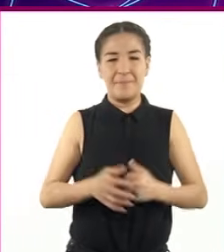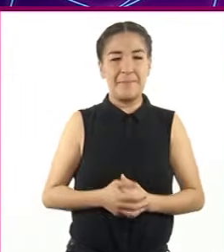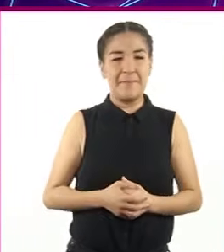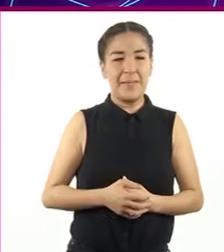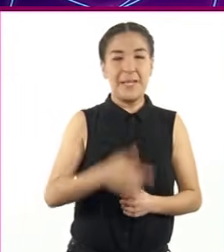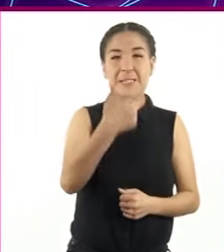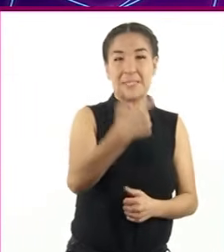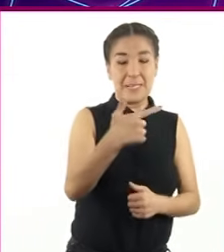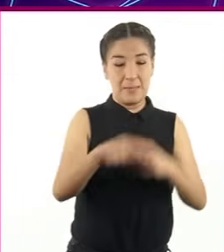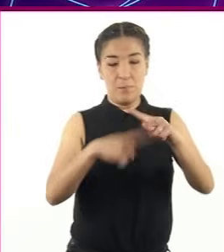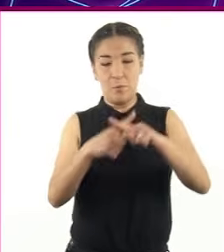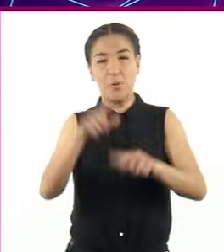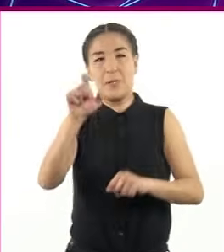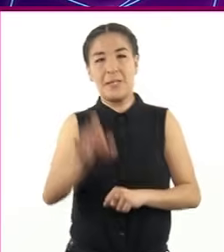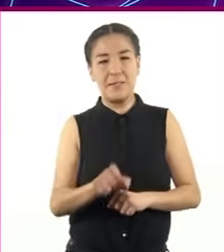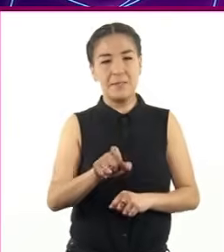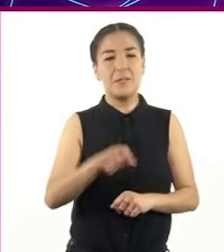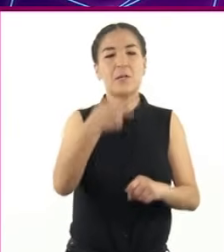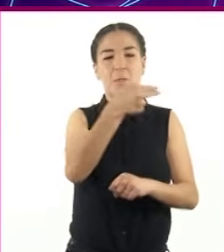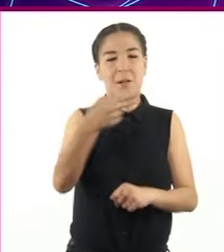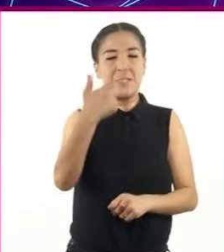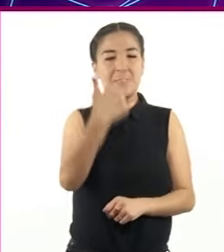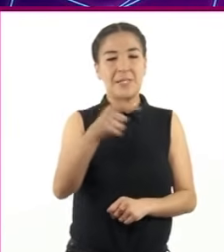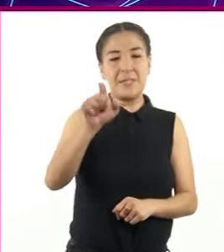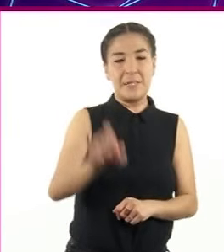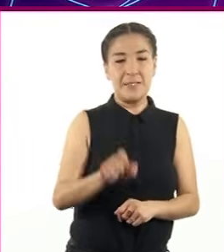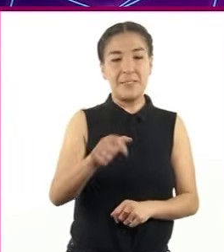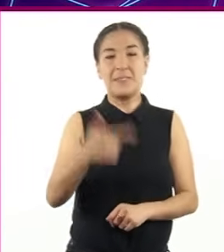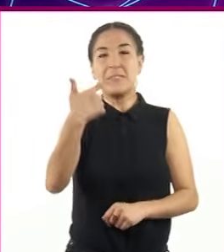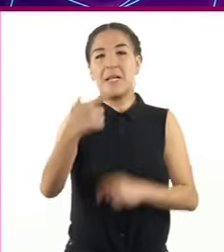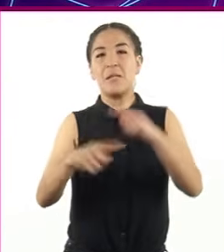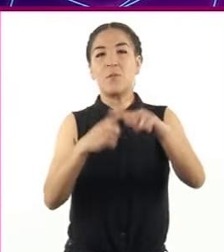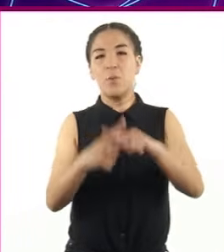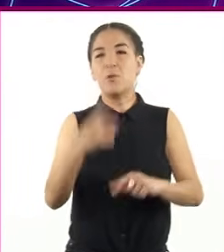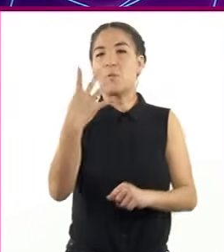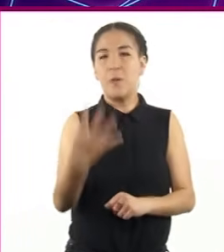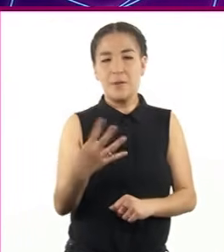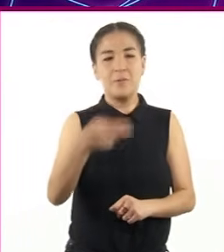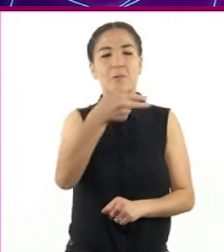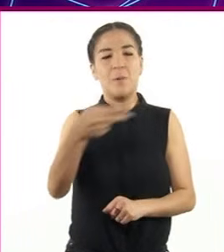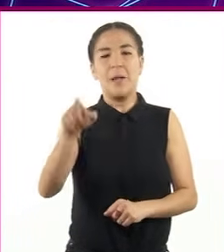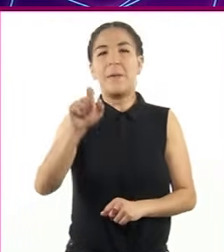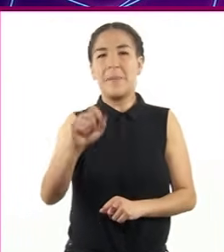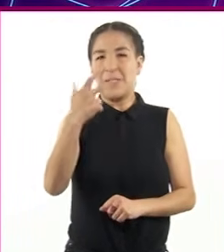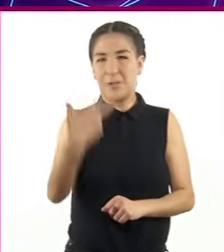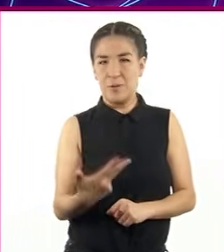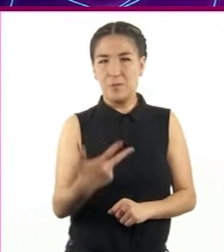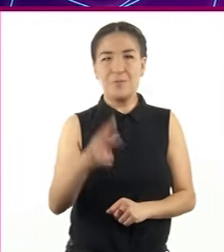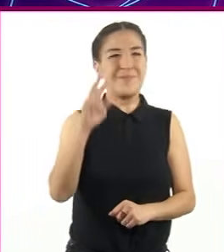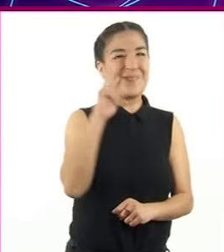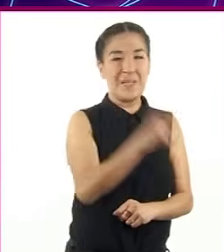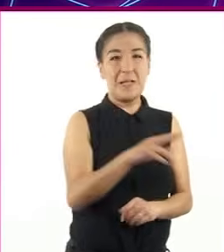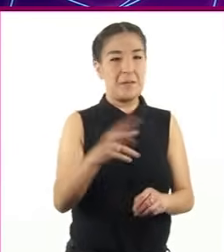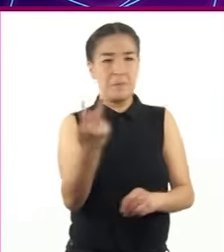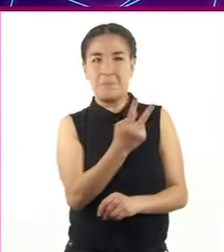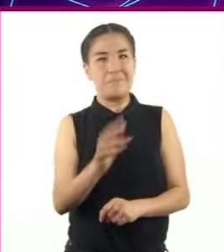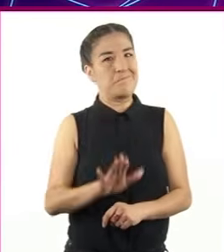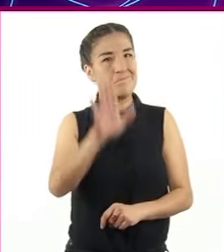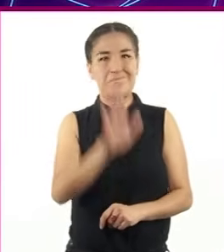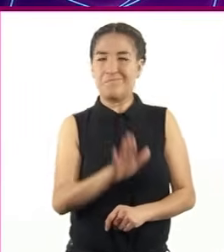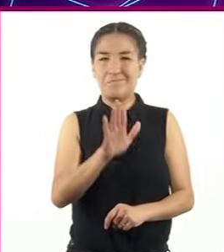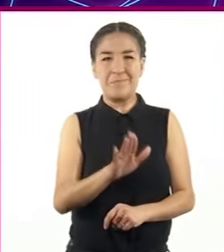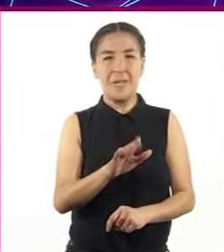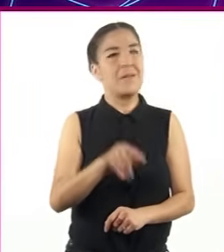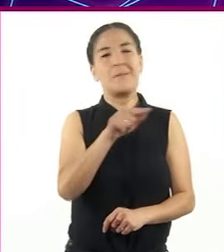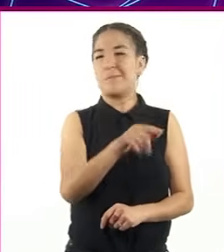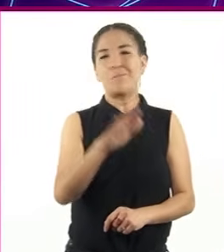7 por x es igual a 7x y 7 por 4 es igual a 28. Como los términos no son semejantes, no